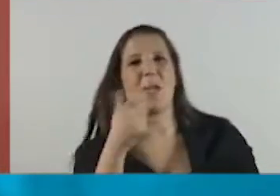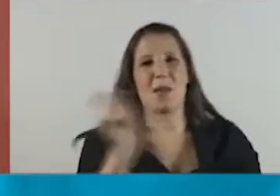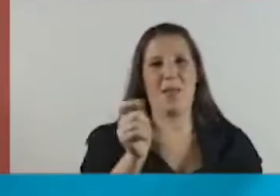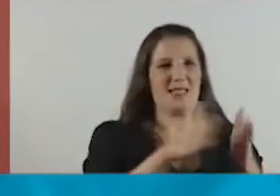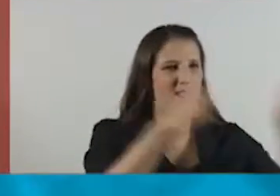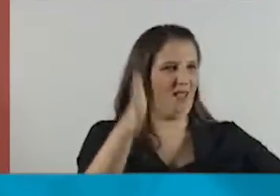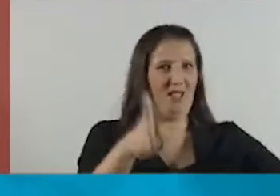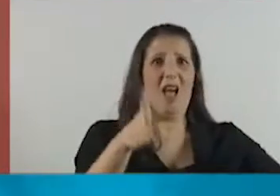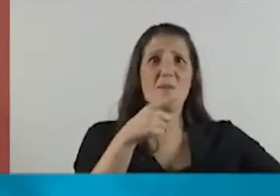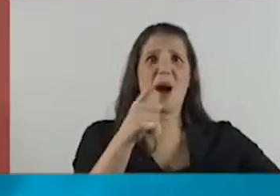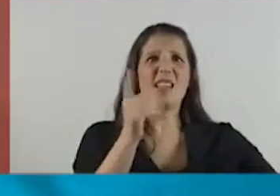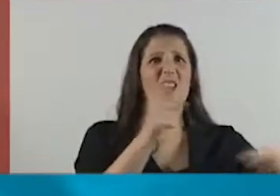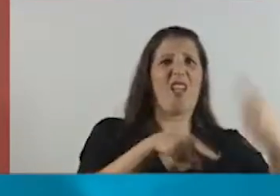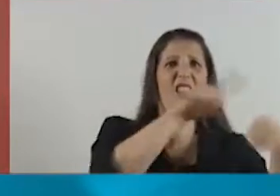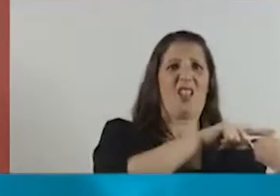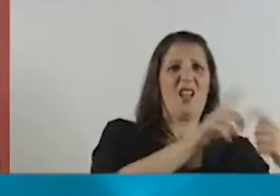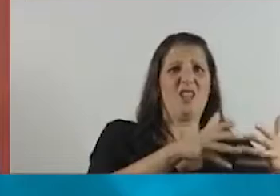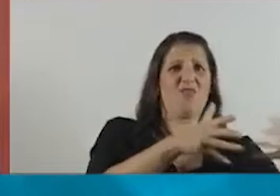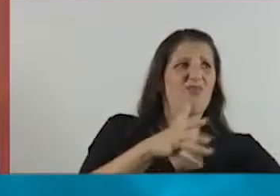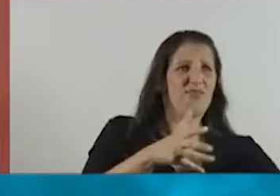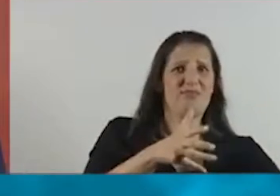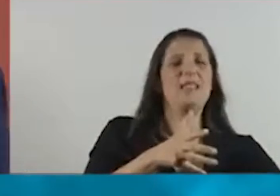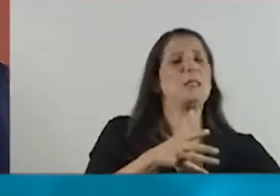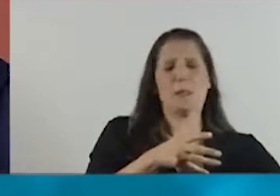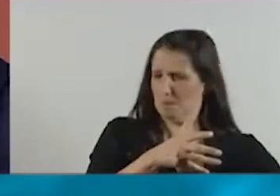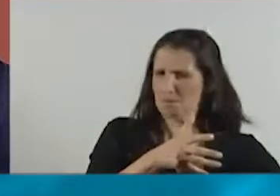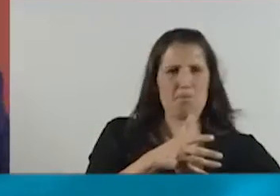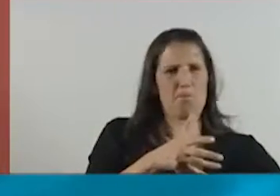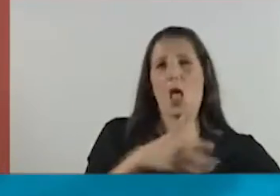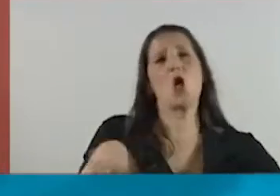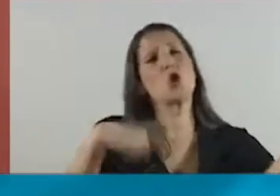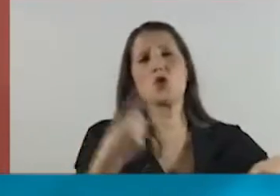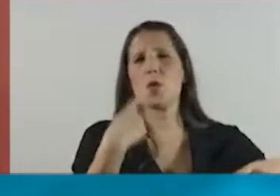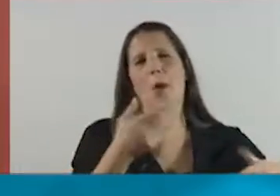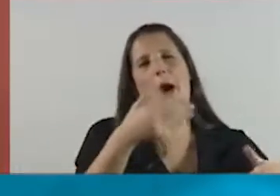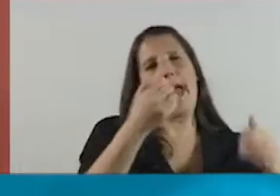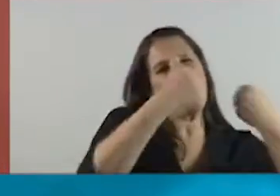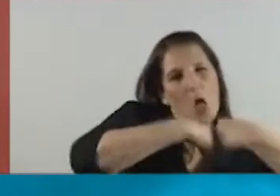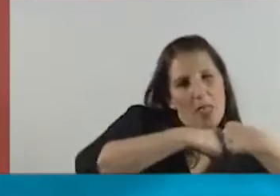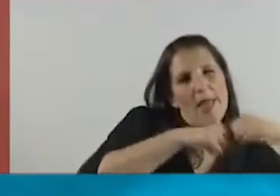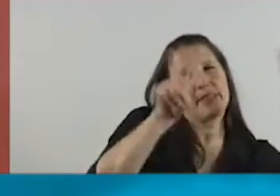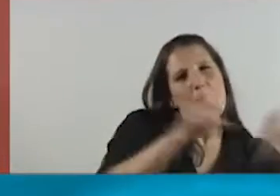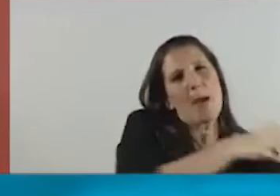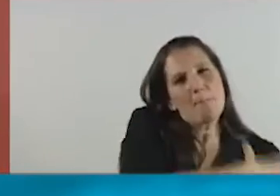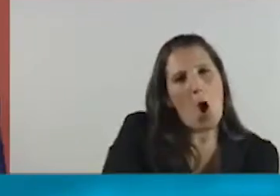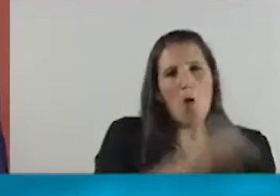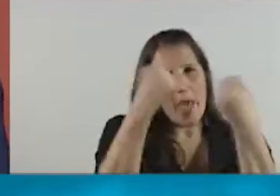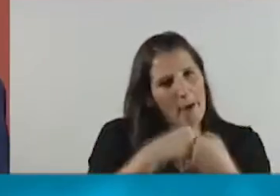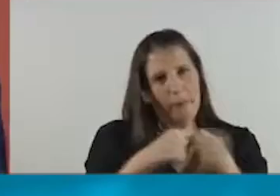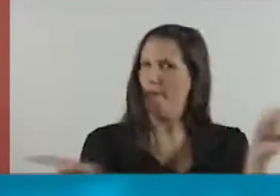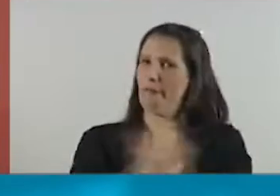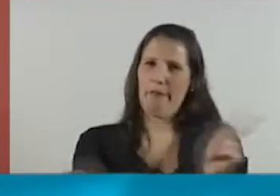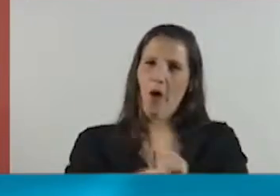retrocesos pero no vamos a dejar de hablar de la pobreza y menos dejar de trabajar para